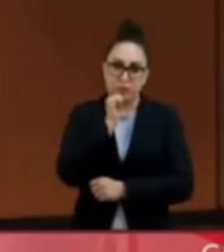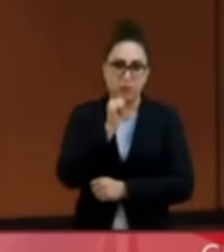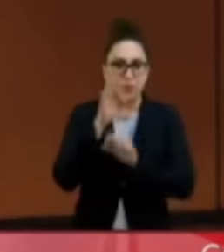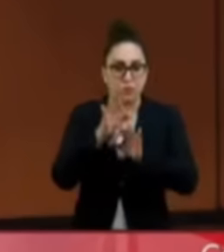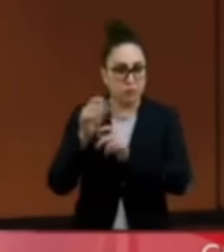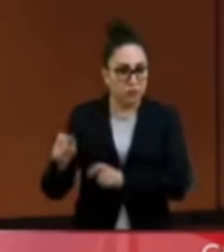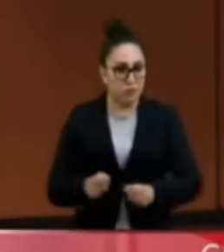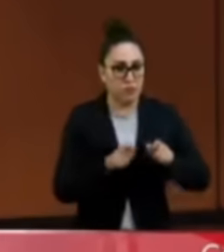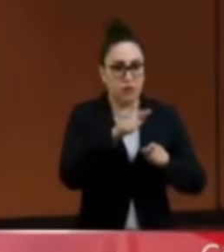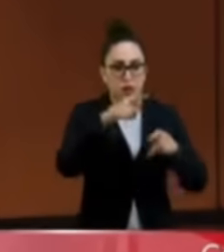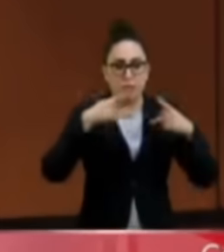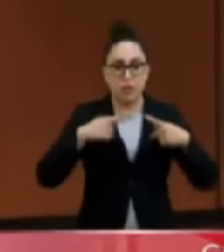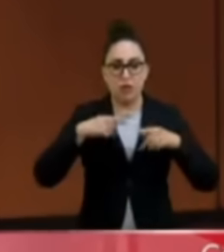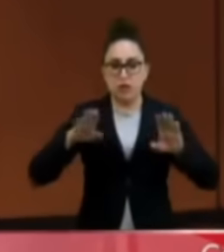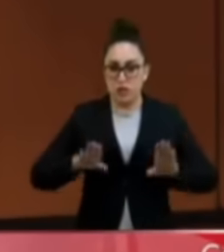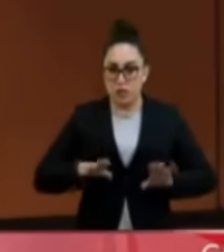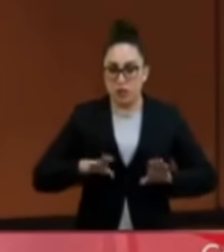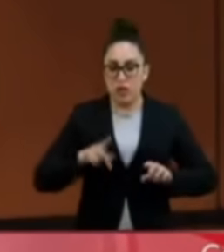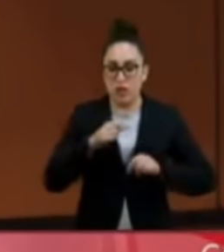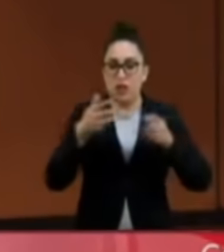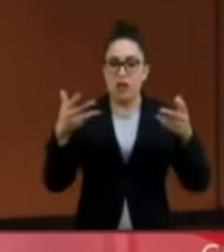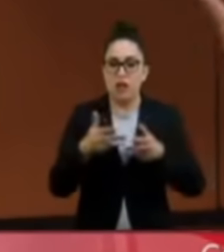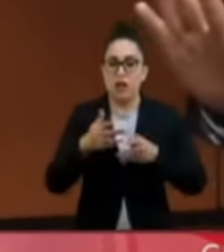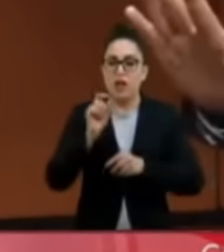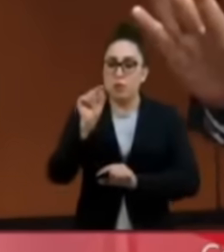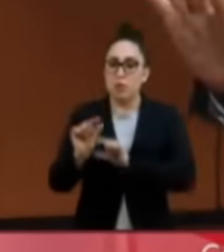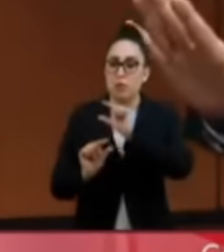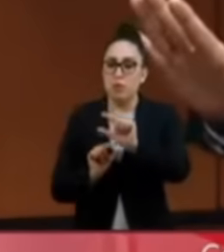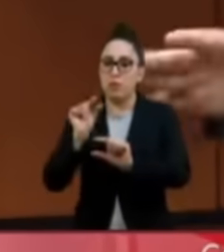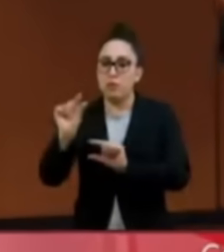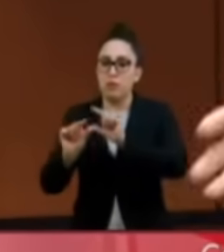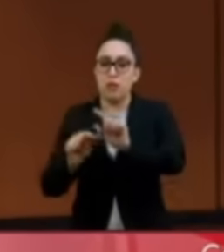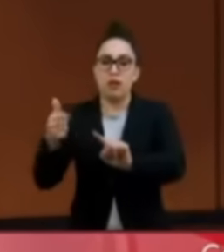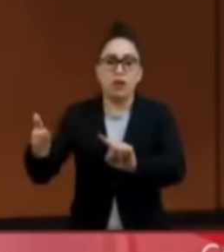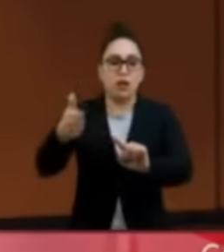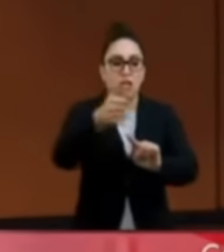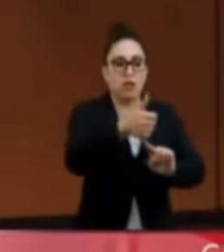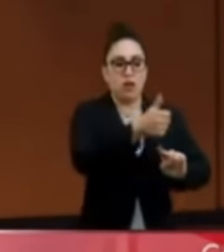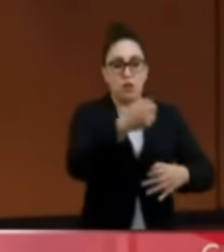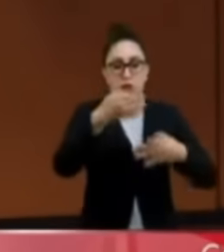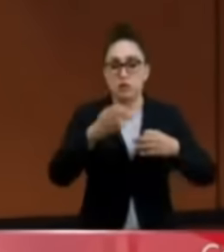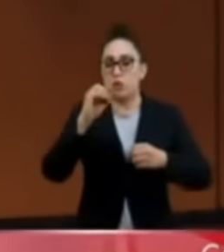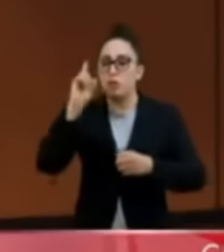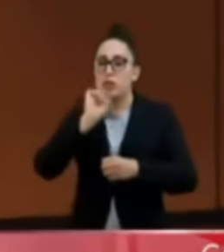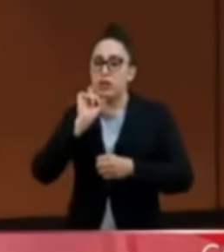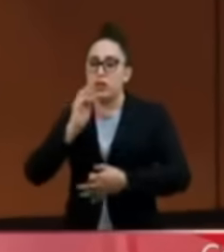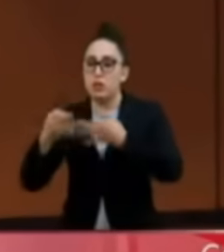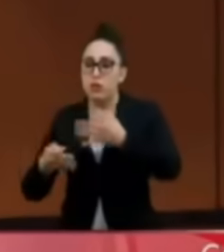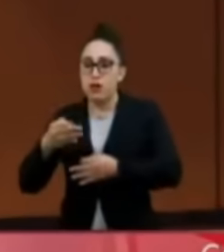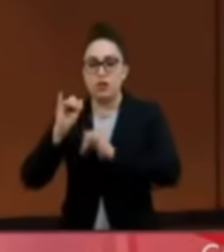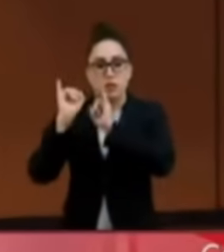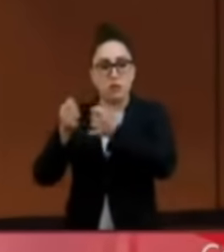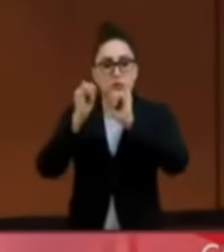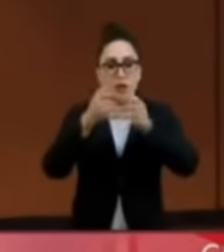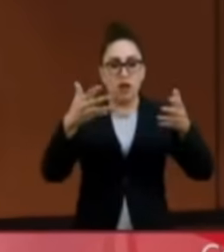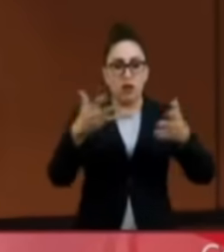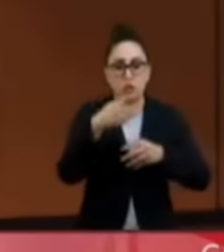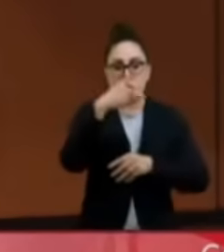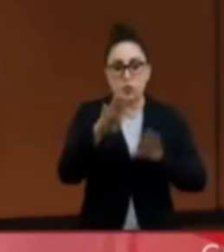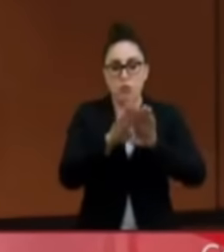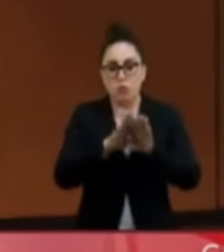virtud que en última instancia se cultiva por cada juez o jueza en lo individual. Es una virtud ética, sin la